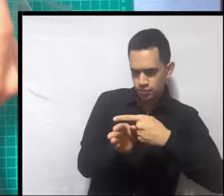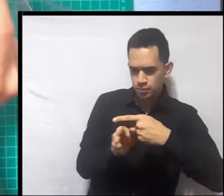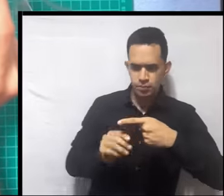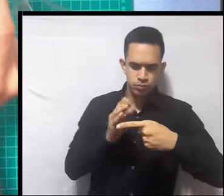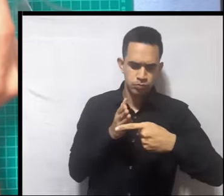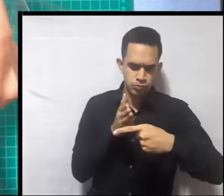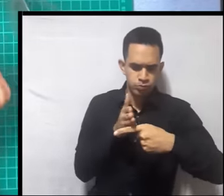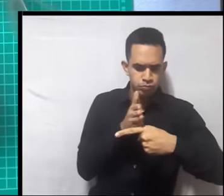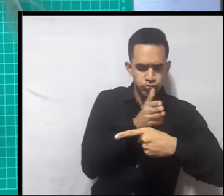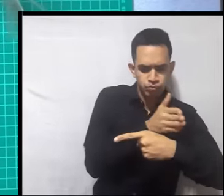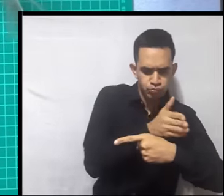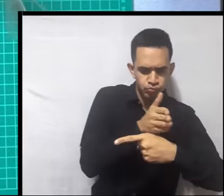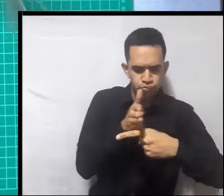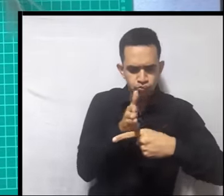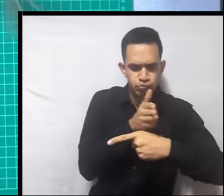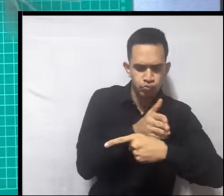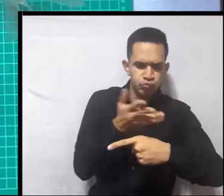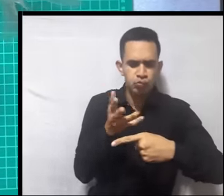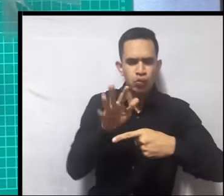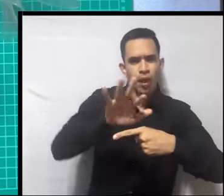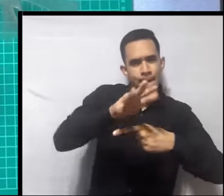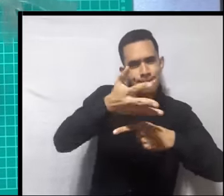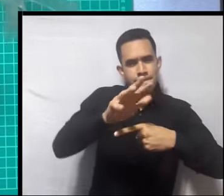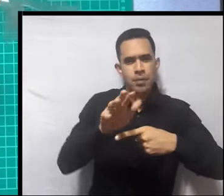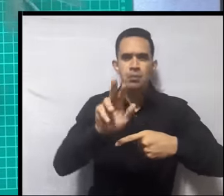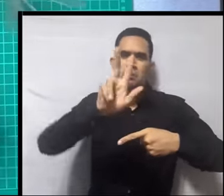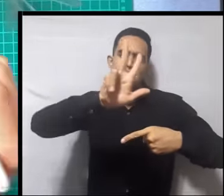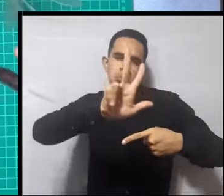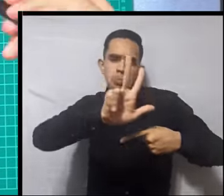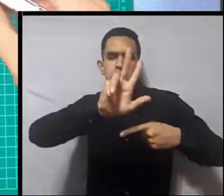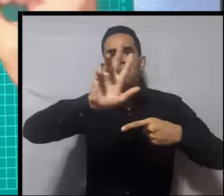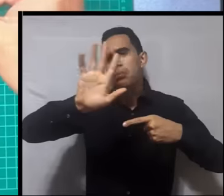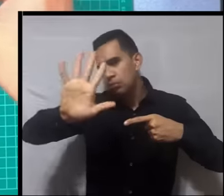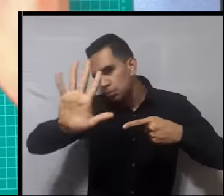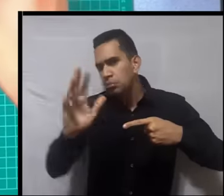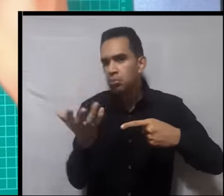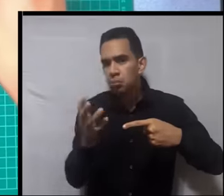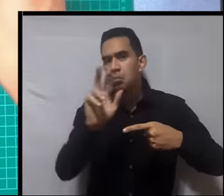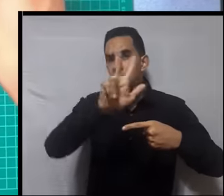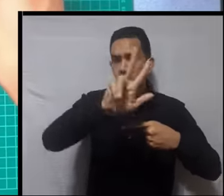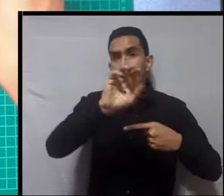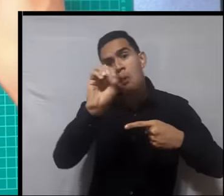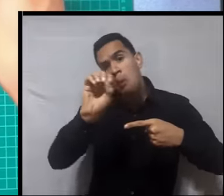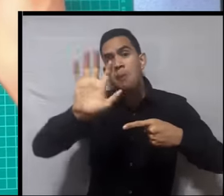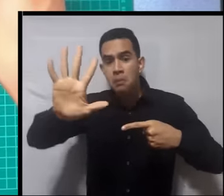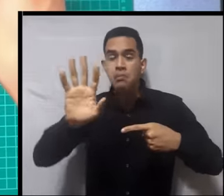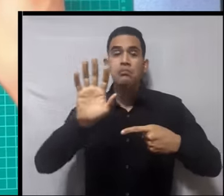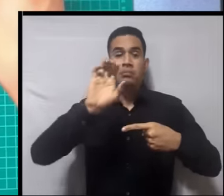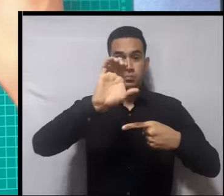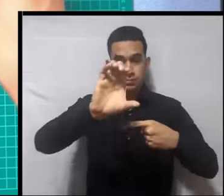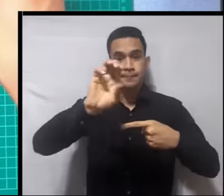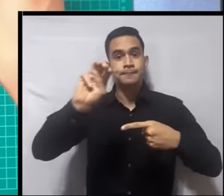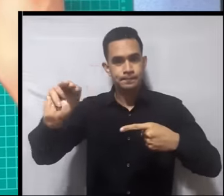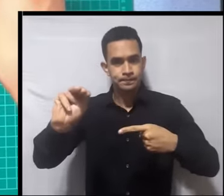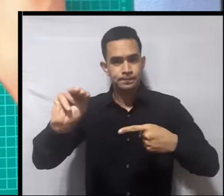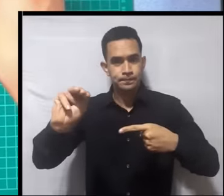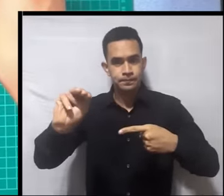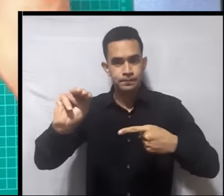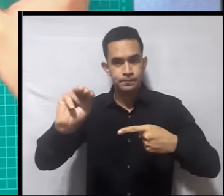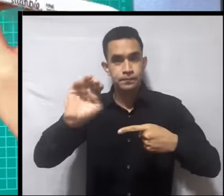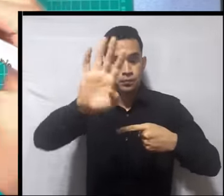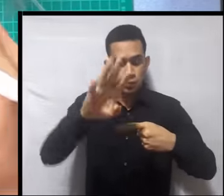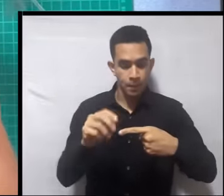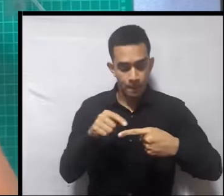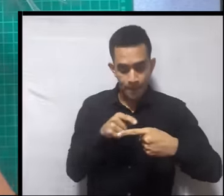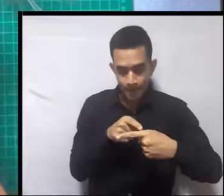entre la hélice y la cola de aproximadamente de 3 a 5 centímetros. Luego, el palillo que